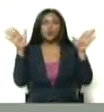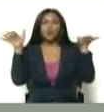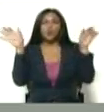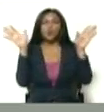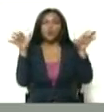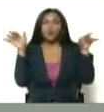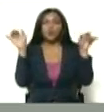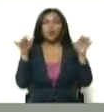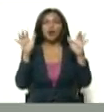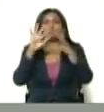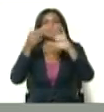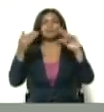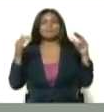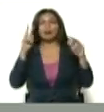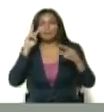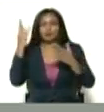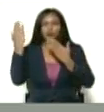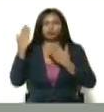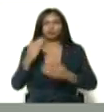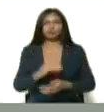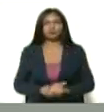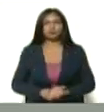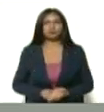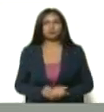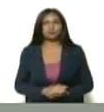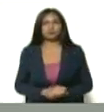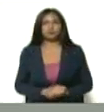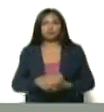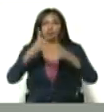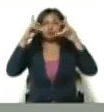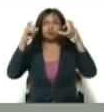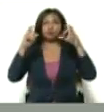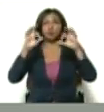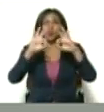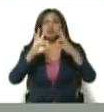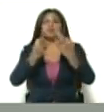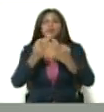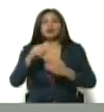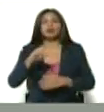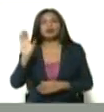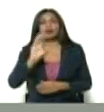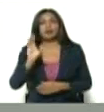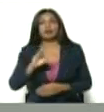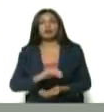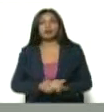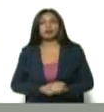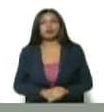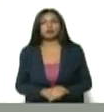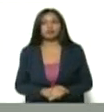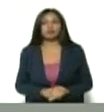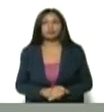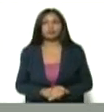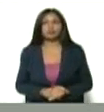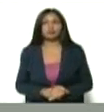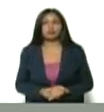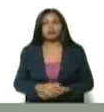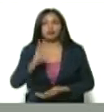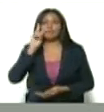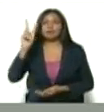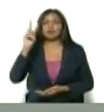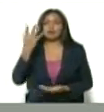Ahí la ansía. ¿La están viendo? Sí, señor. Sí, sí, señor. Esa foto la tomó una familia aquí en Caracas, miren. Miren eso, Dios